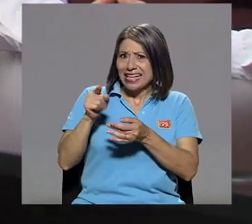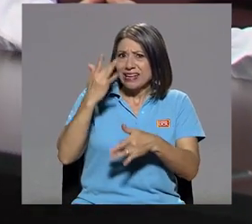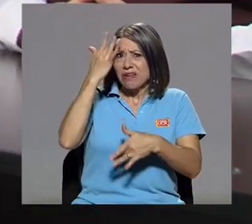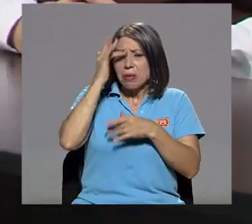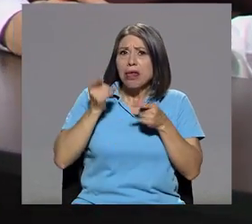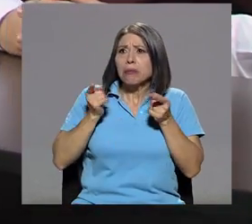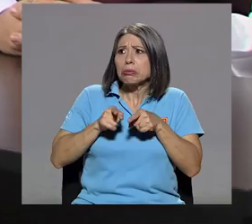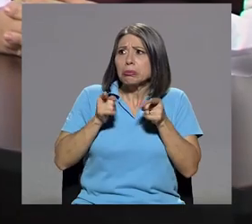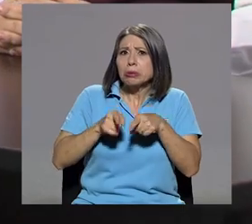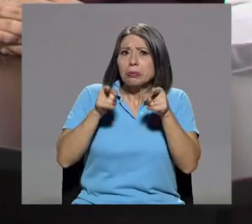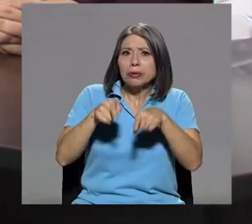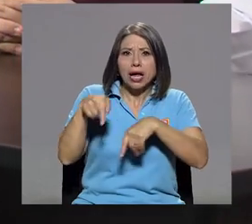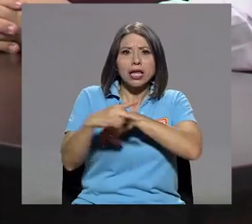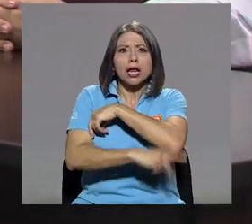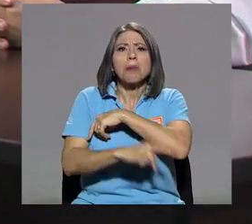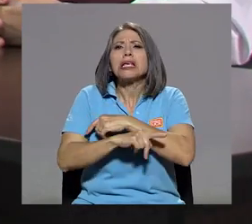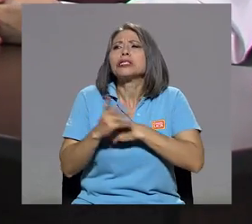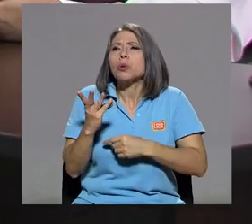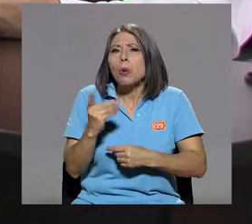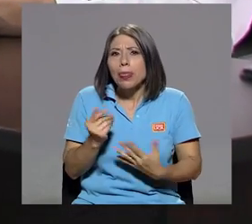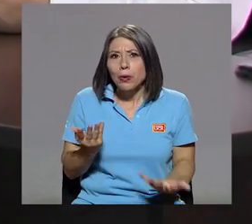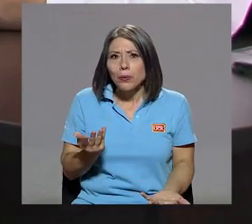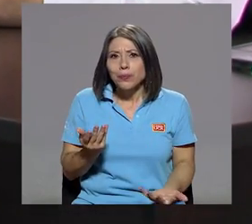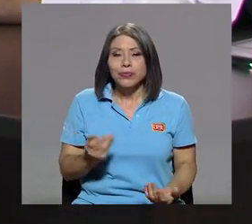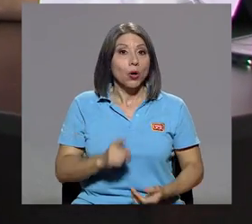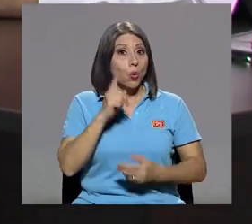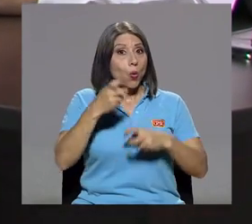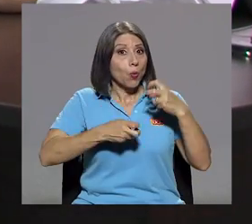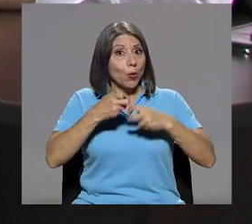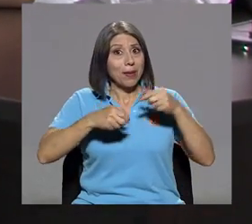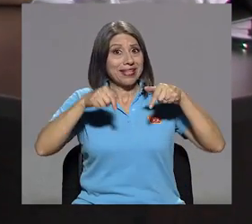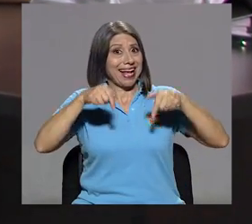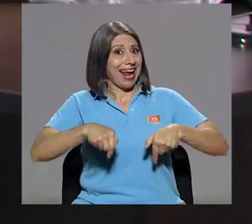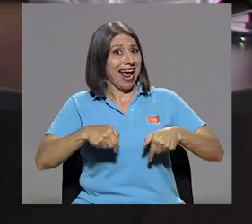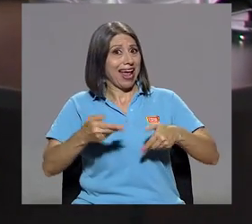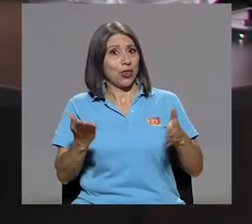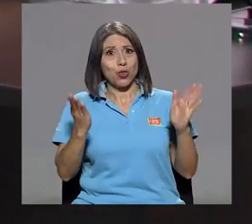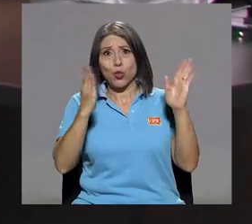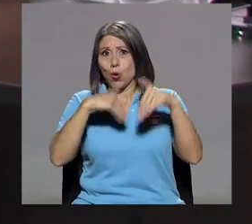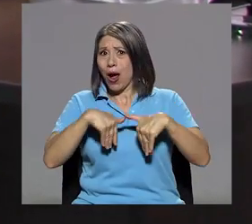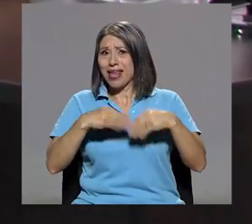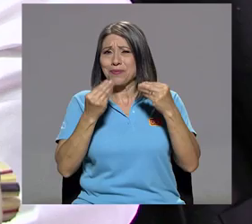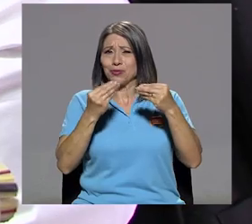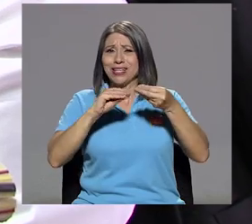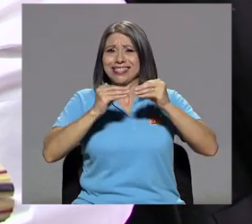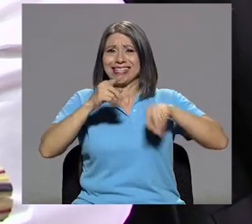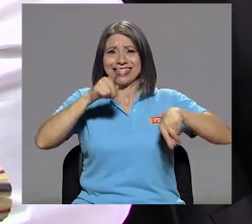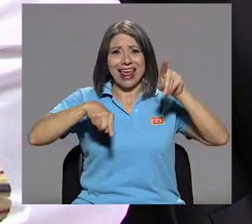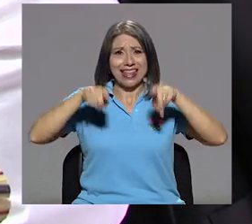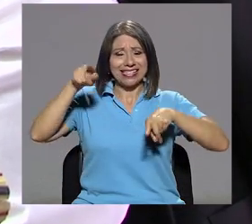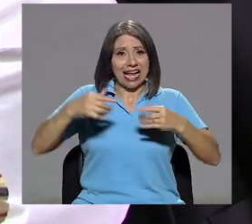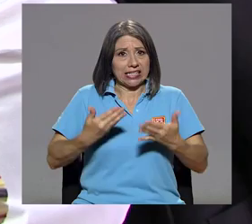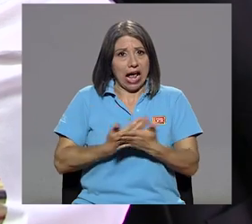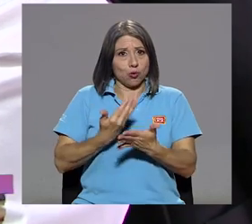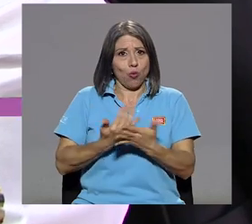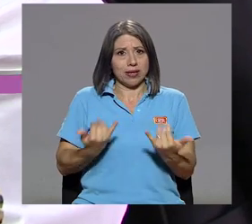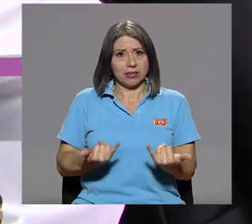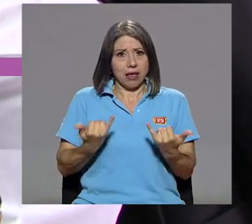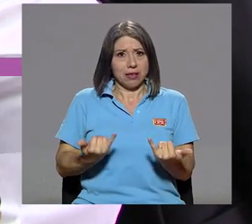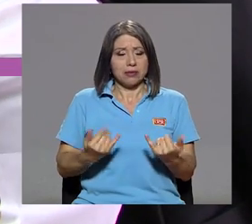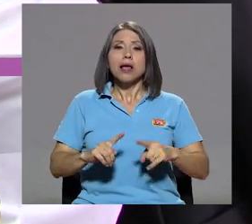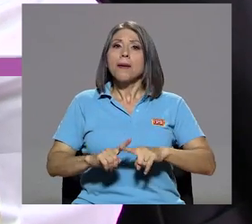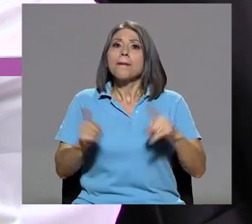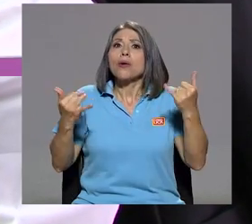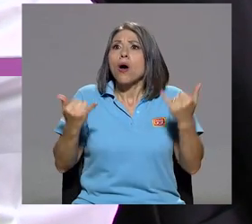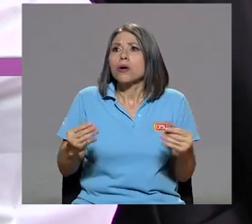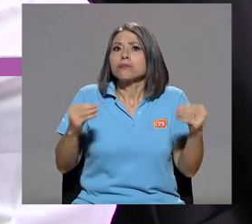en el país? Bueno, uno de los problemas que tenemos acá es que no hay tantas estadísticas como actualizadas. Sin